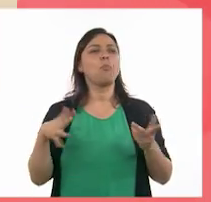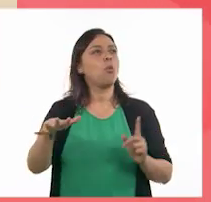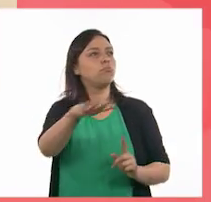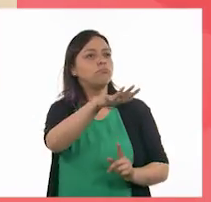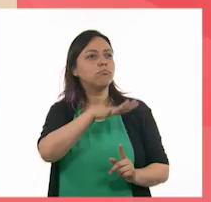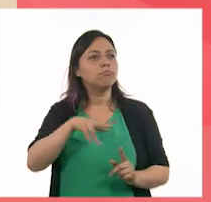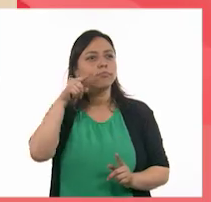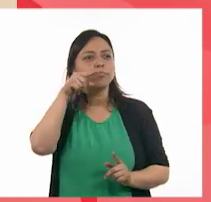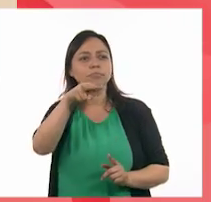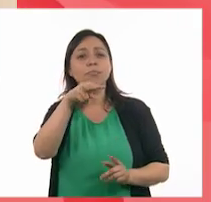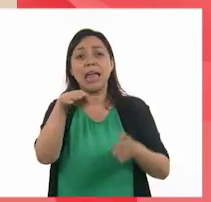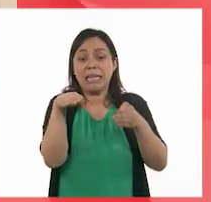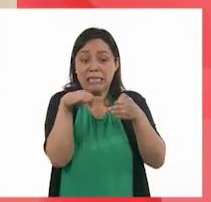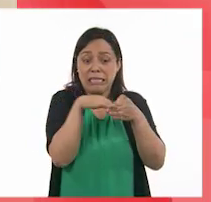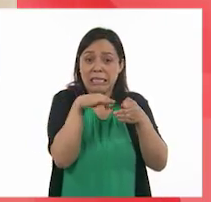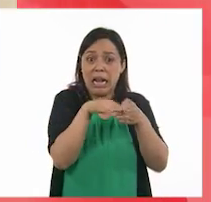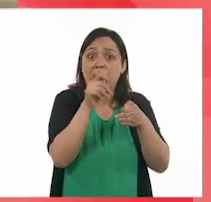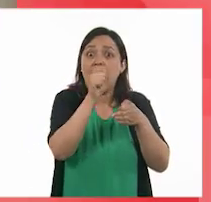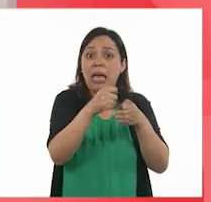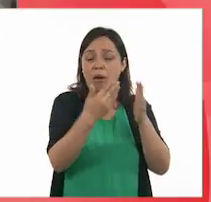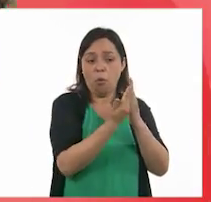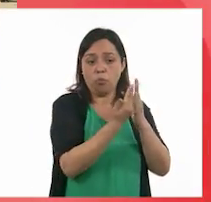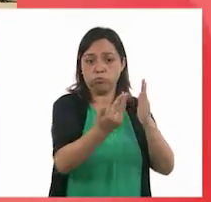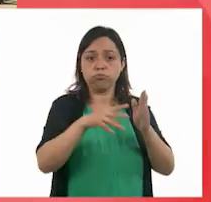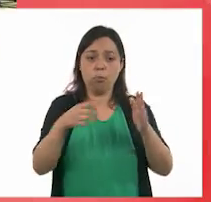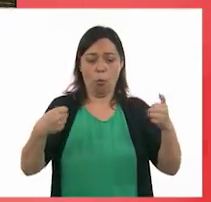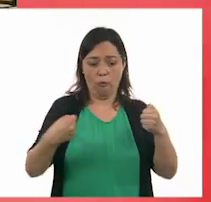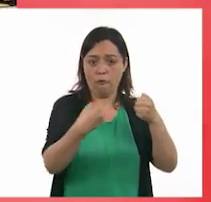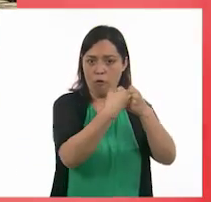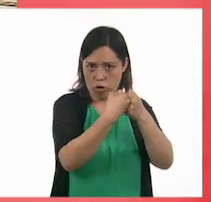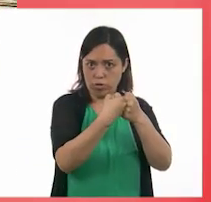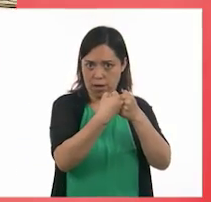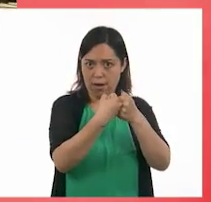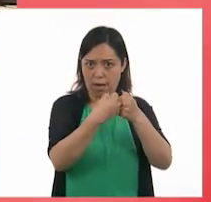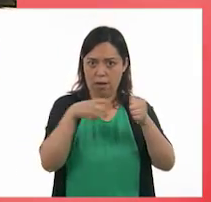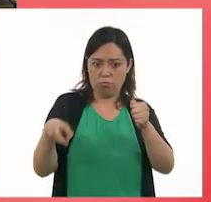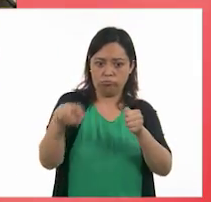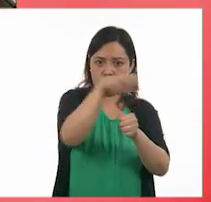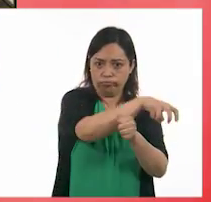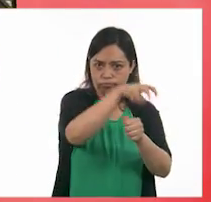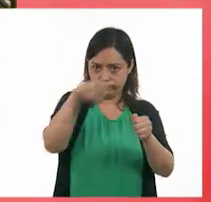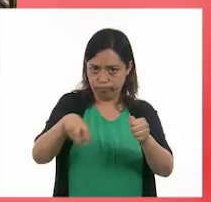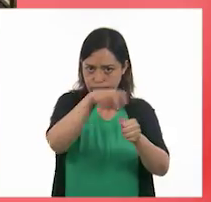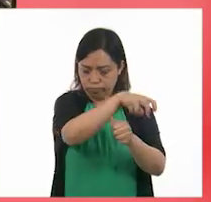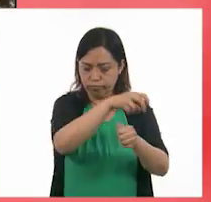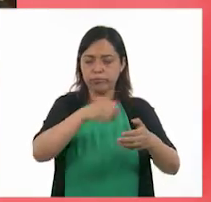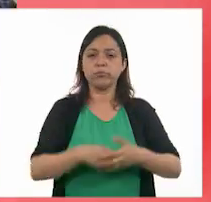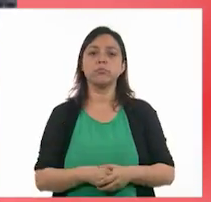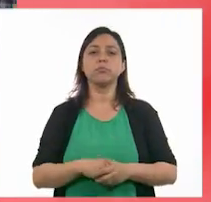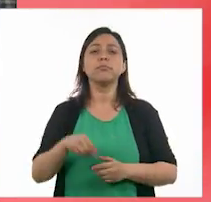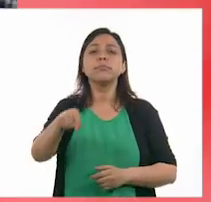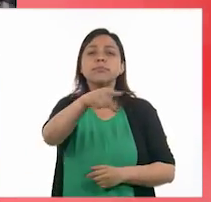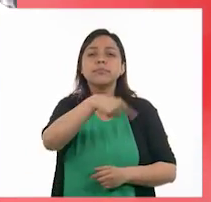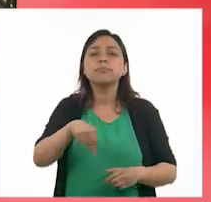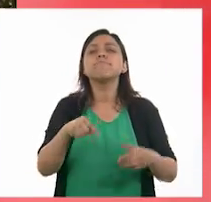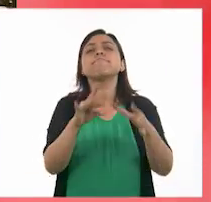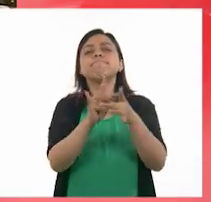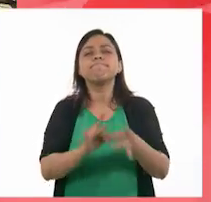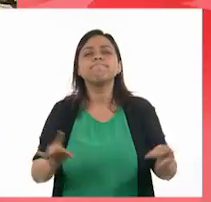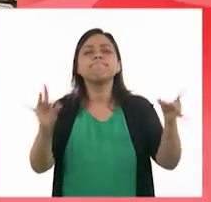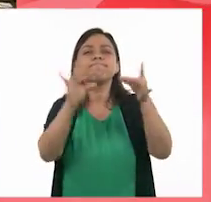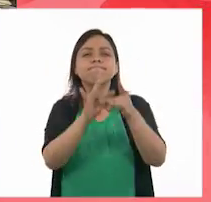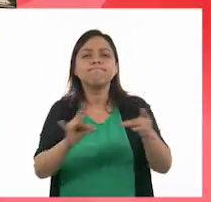precisamente cercanos al cruce fronterizo y bueno, sabemos que aquí se cuenta y se